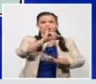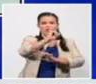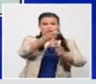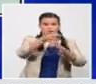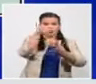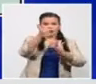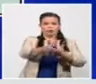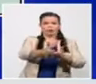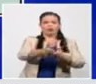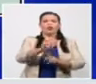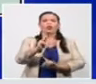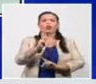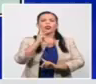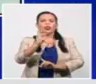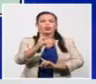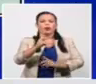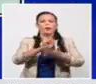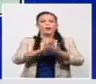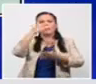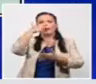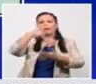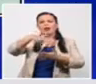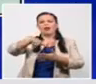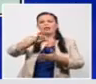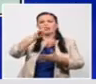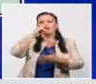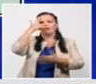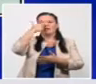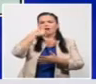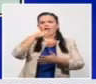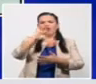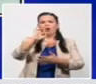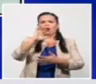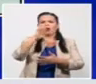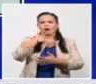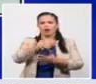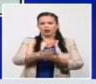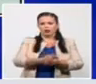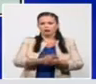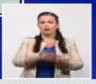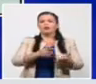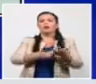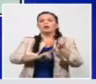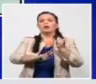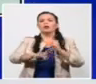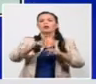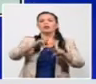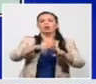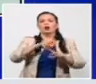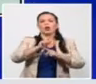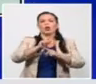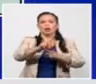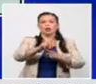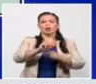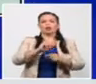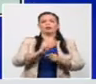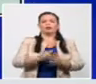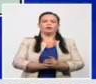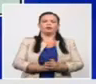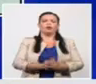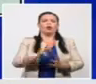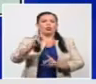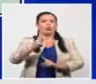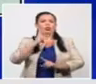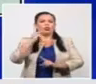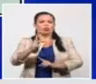y 2 de Majibacoa. En Holguín, 8 casos autóctonos, 2 de Moa, al igual que 2